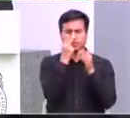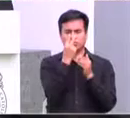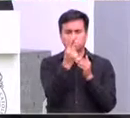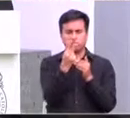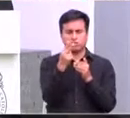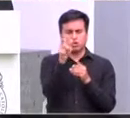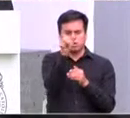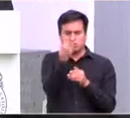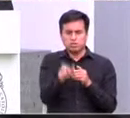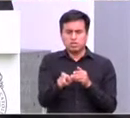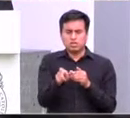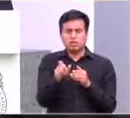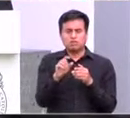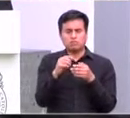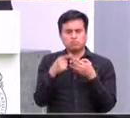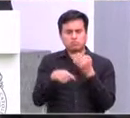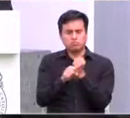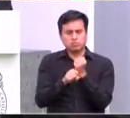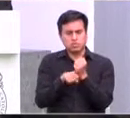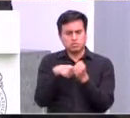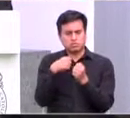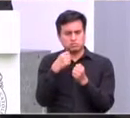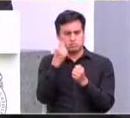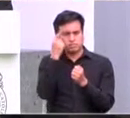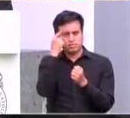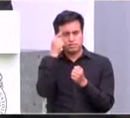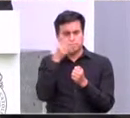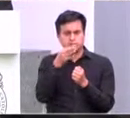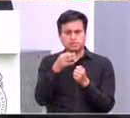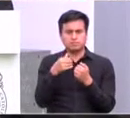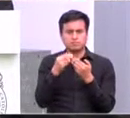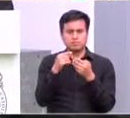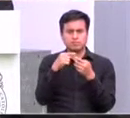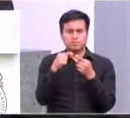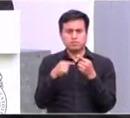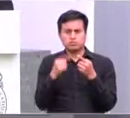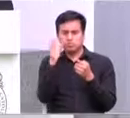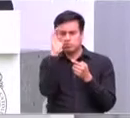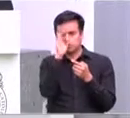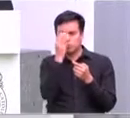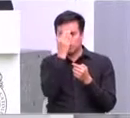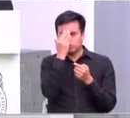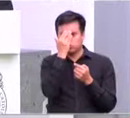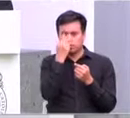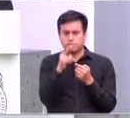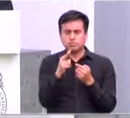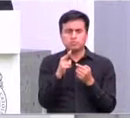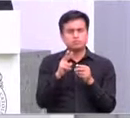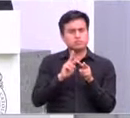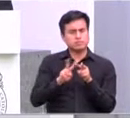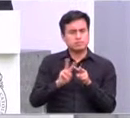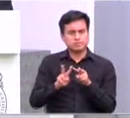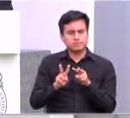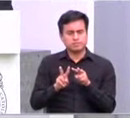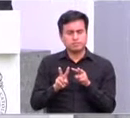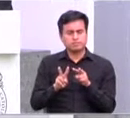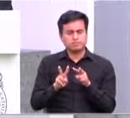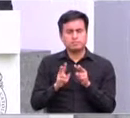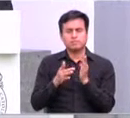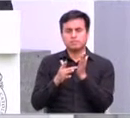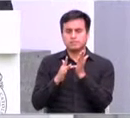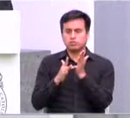antropología funcional que pone al vértice de sus preocupaciones y de sus que hacer la